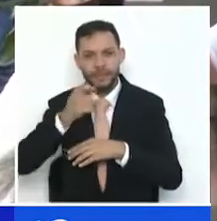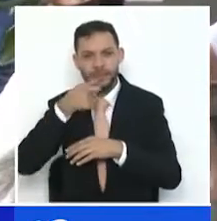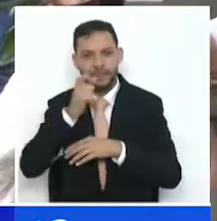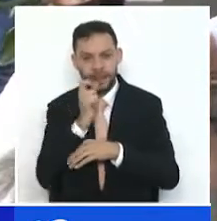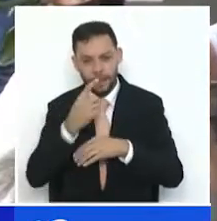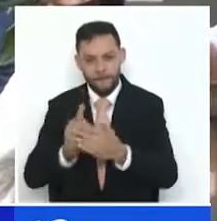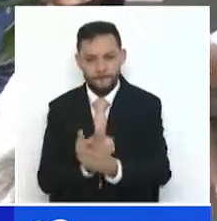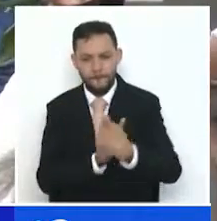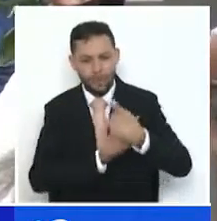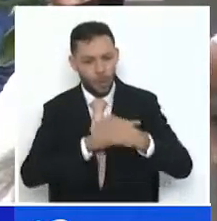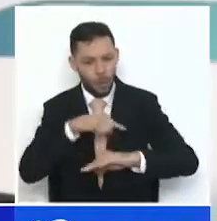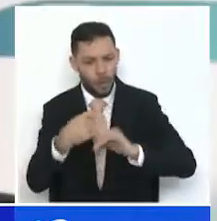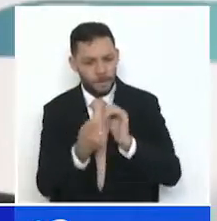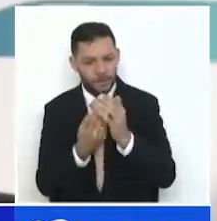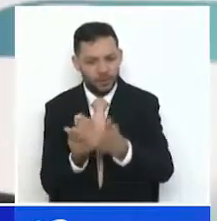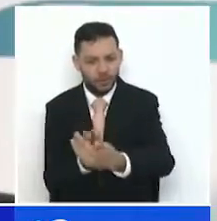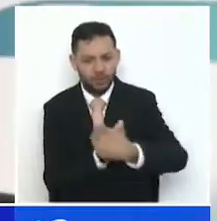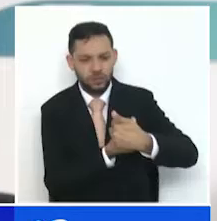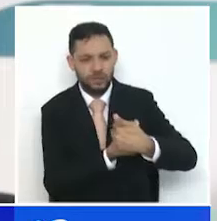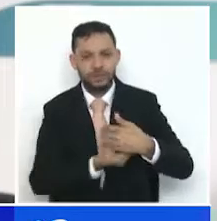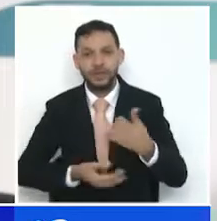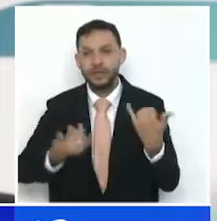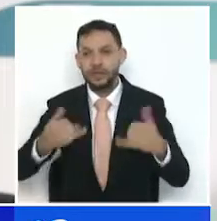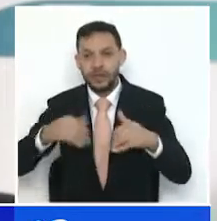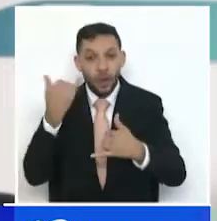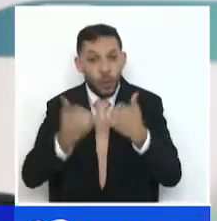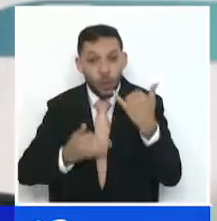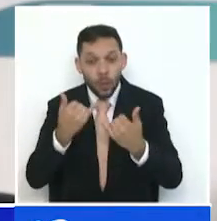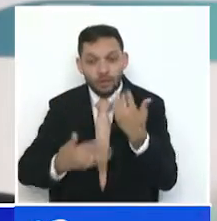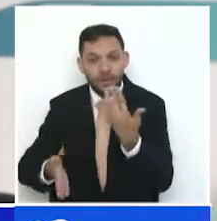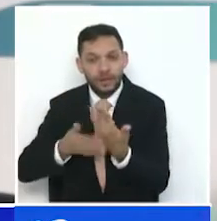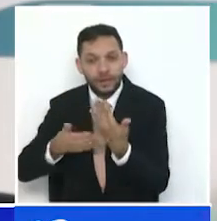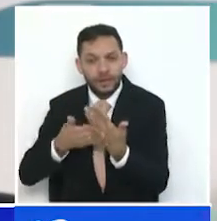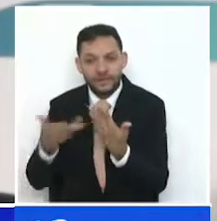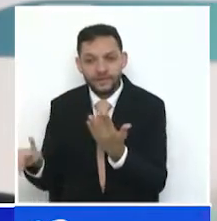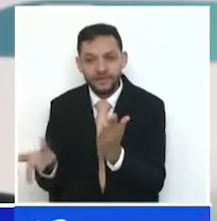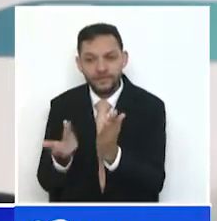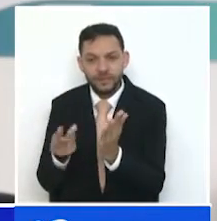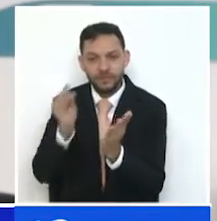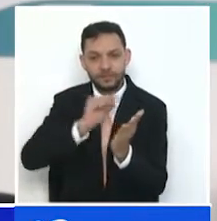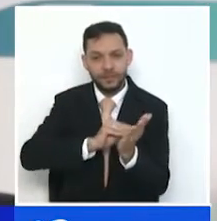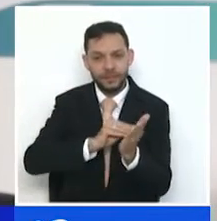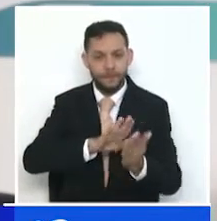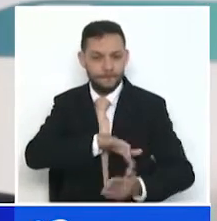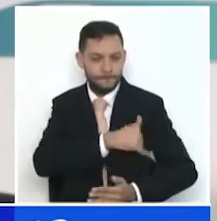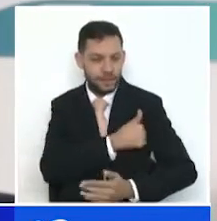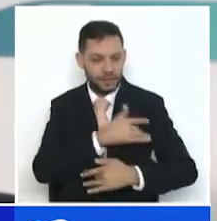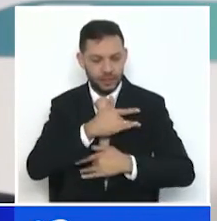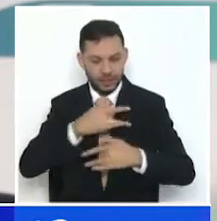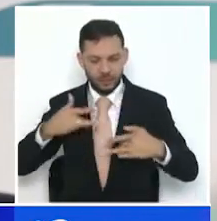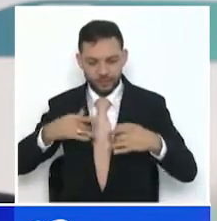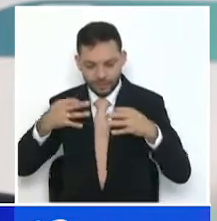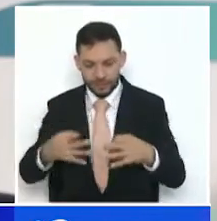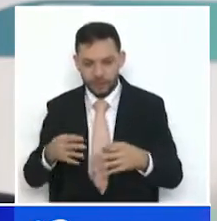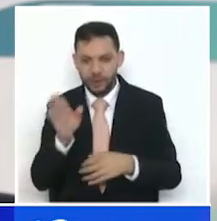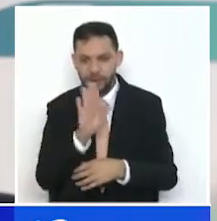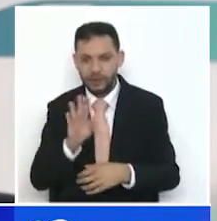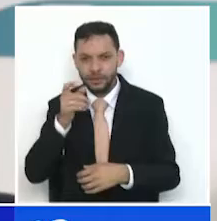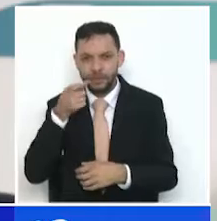año. Podemos decirles que el último reporte que nos entrega el Ministerio de Salud establece que Caldas